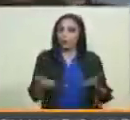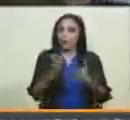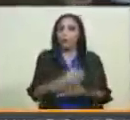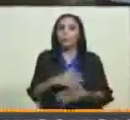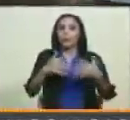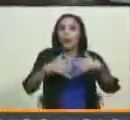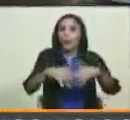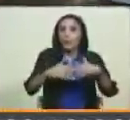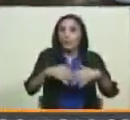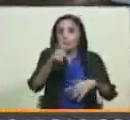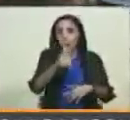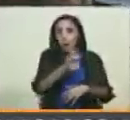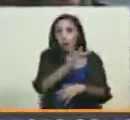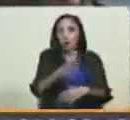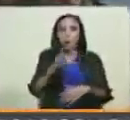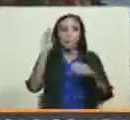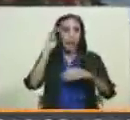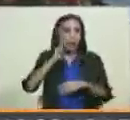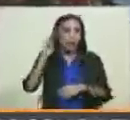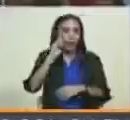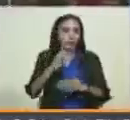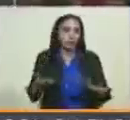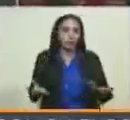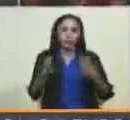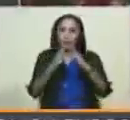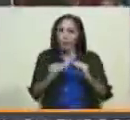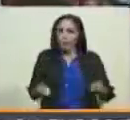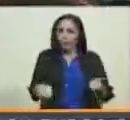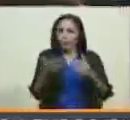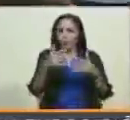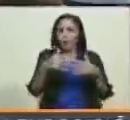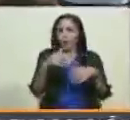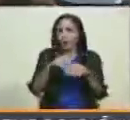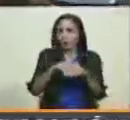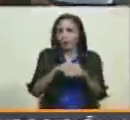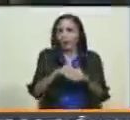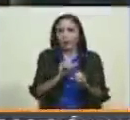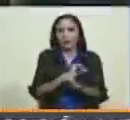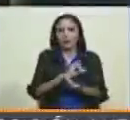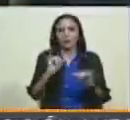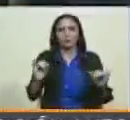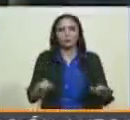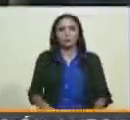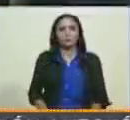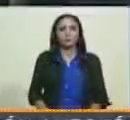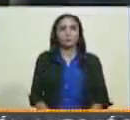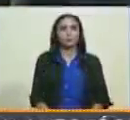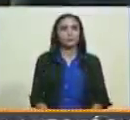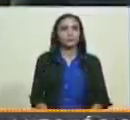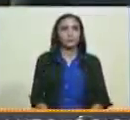empresario, comerciante, maestro, maestra. Vamos a votar. Los llamo a votar.